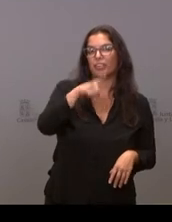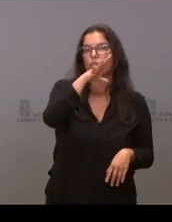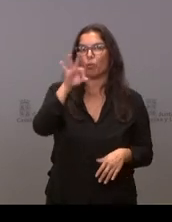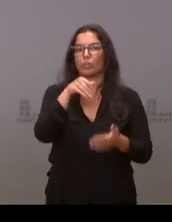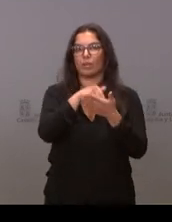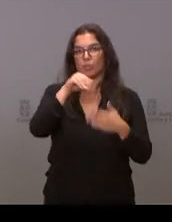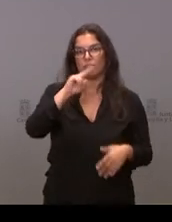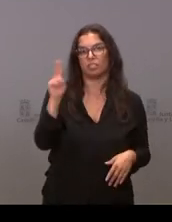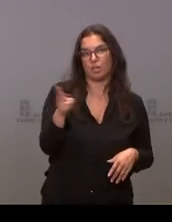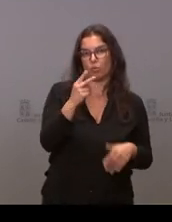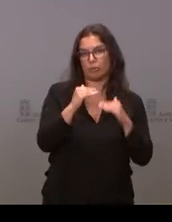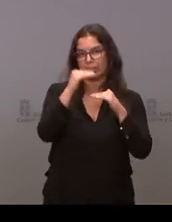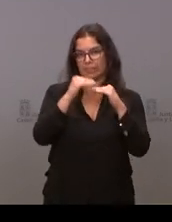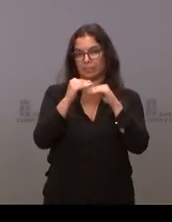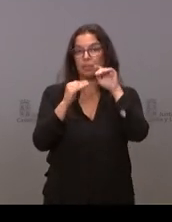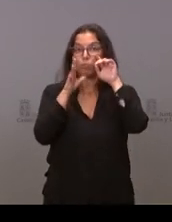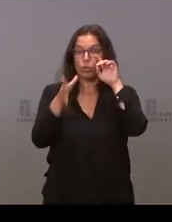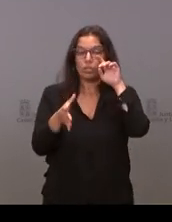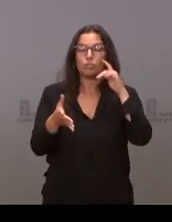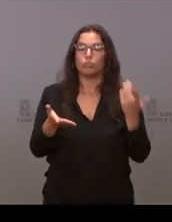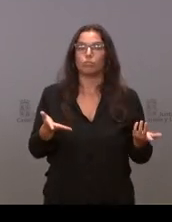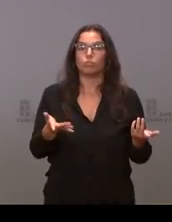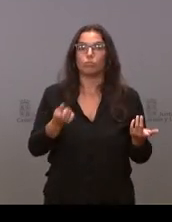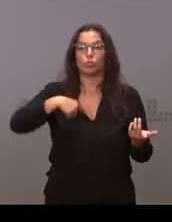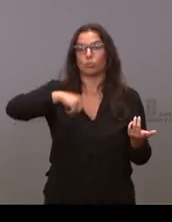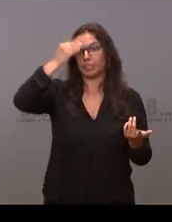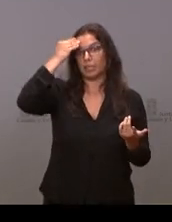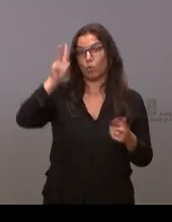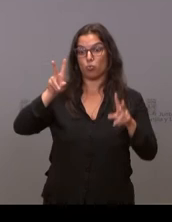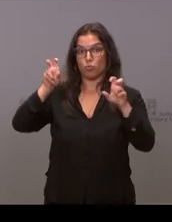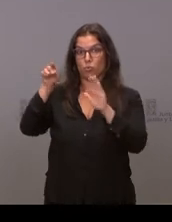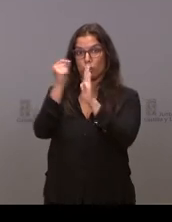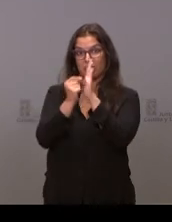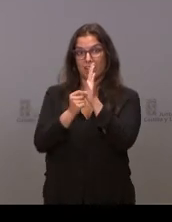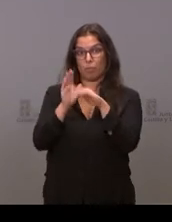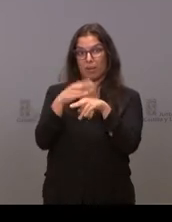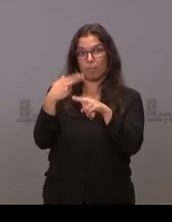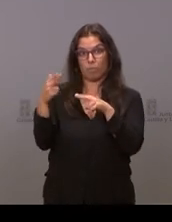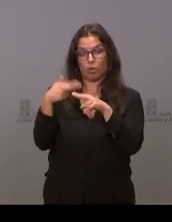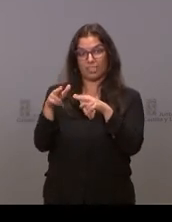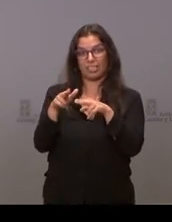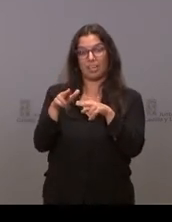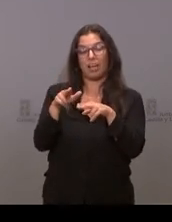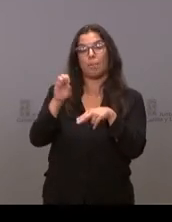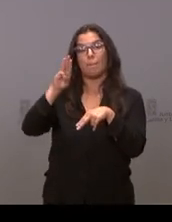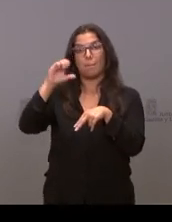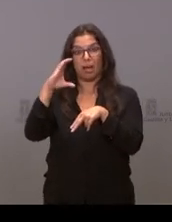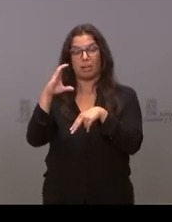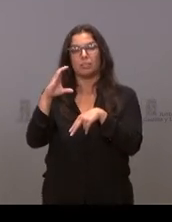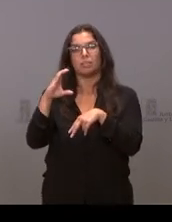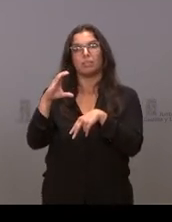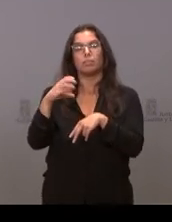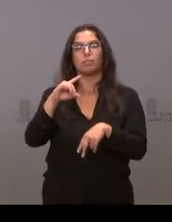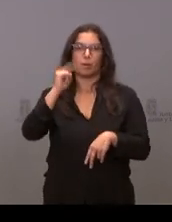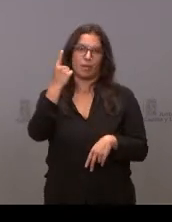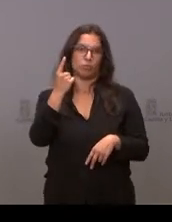euros. Por eso entendemos que la nueva política agraria común, por un lado, no puede